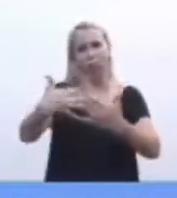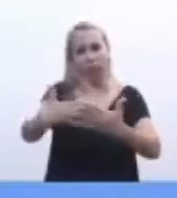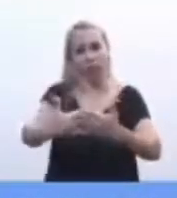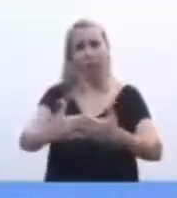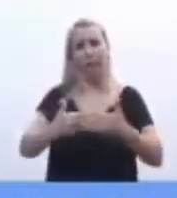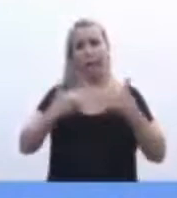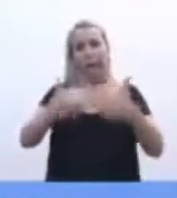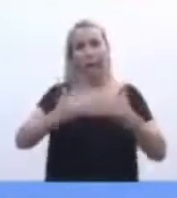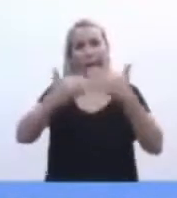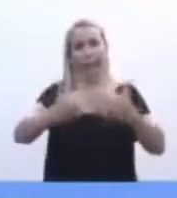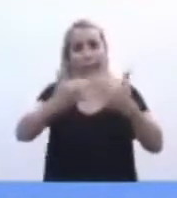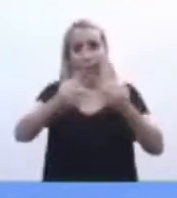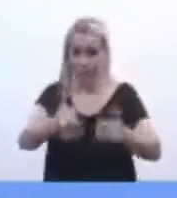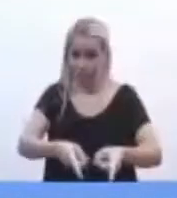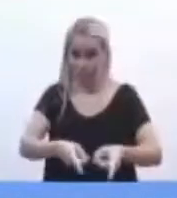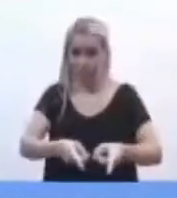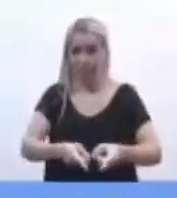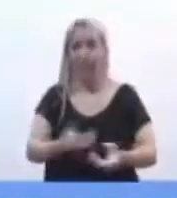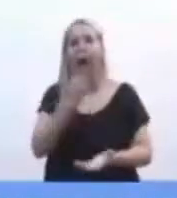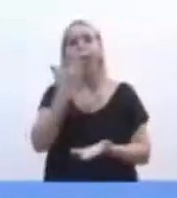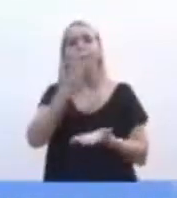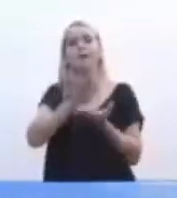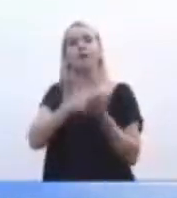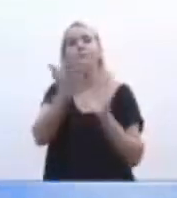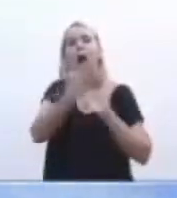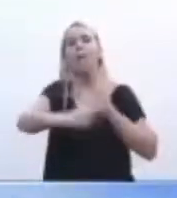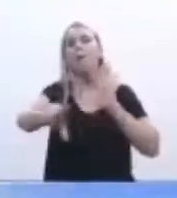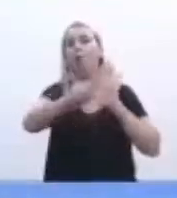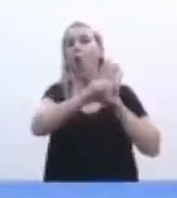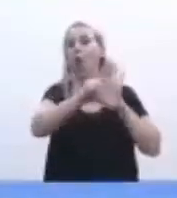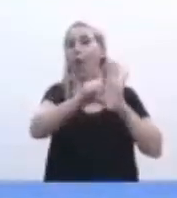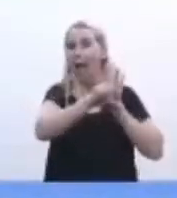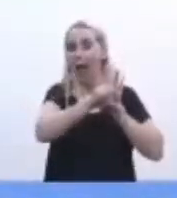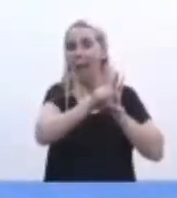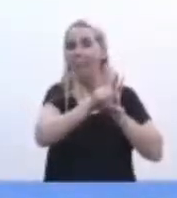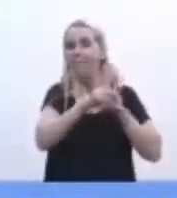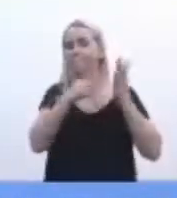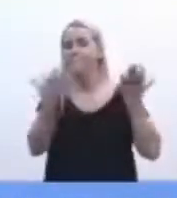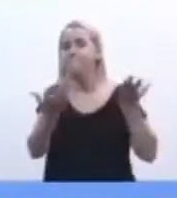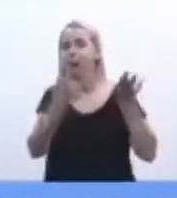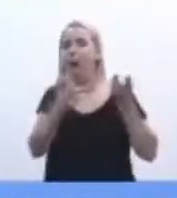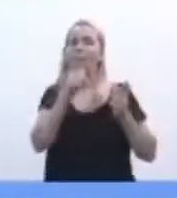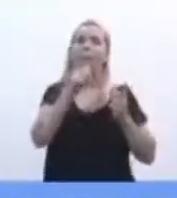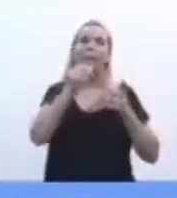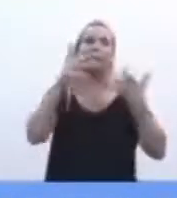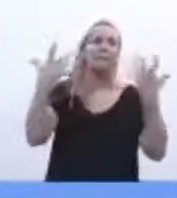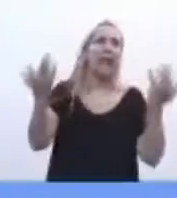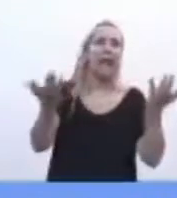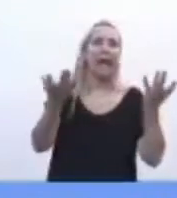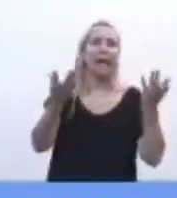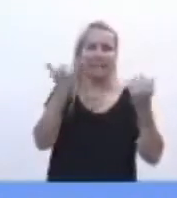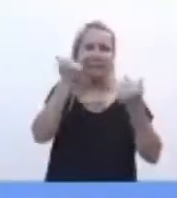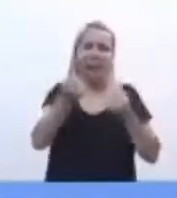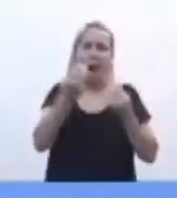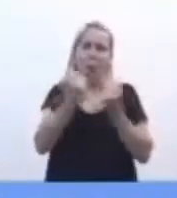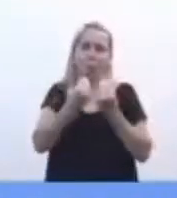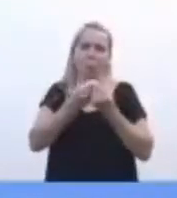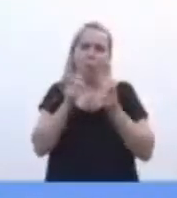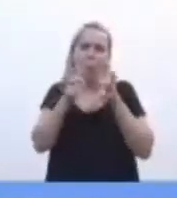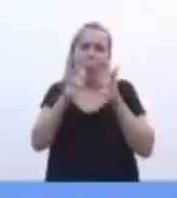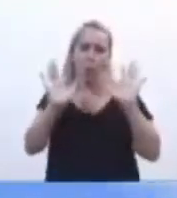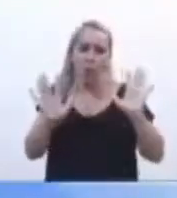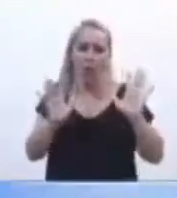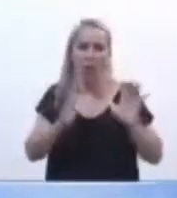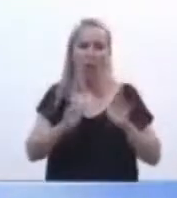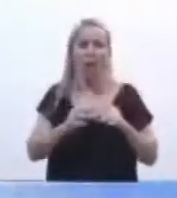dilatado hablar de aborto legal seguro y gratuito entonces es una cuestión y se dijo mucho acá